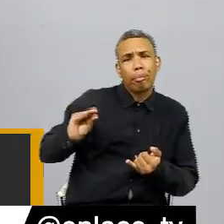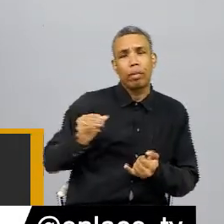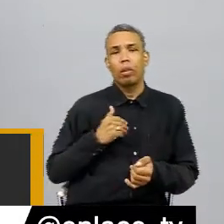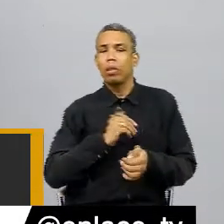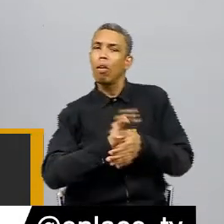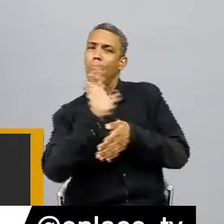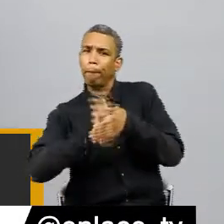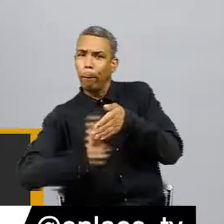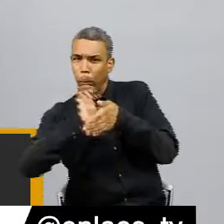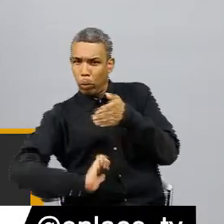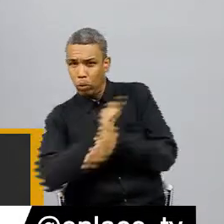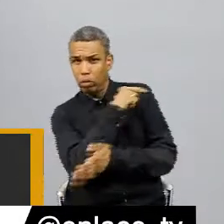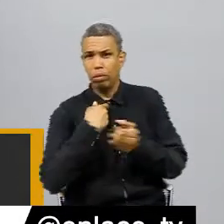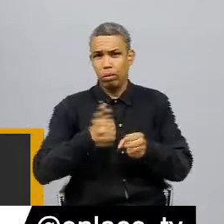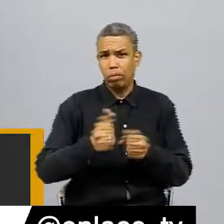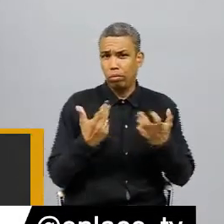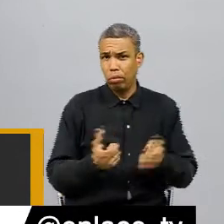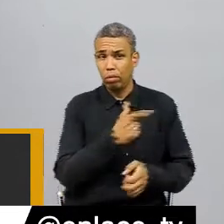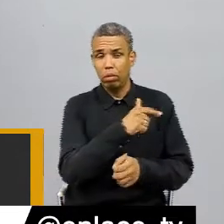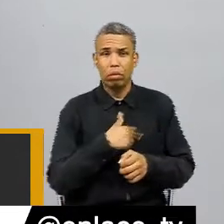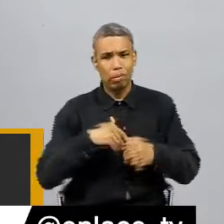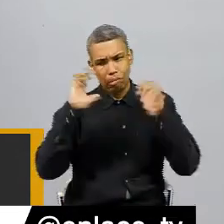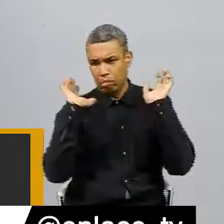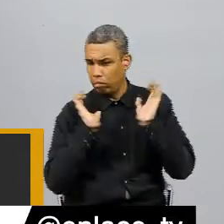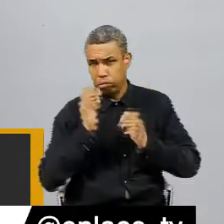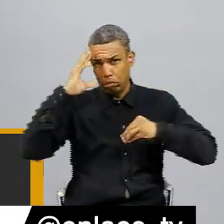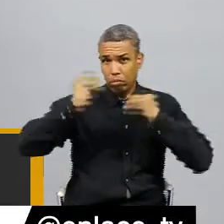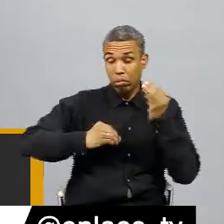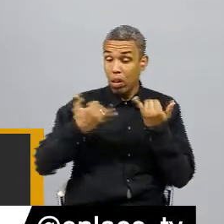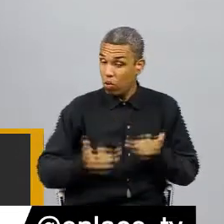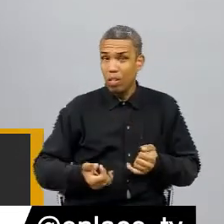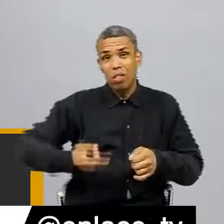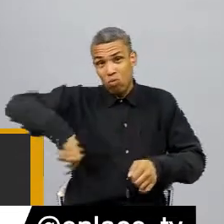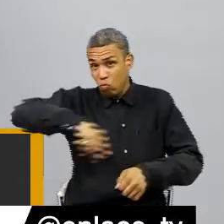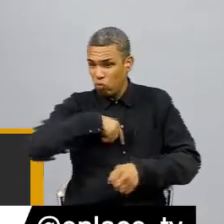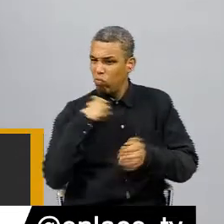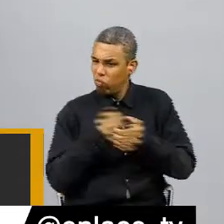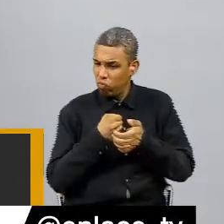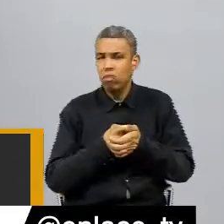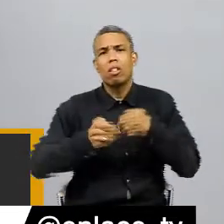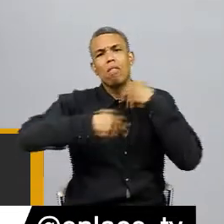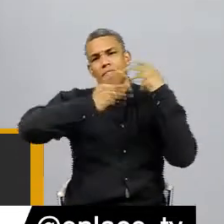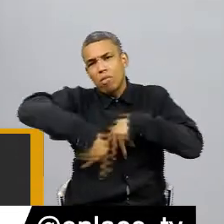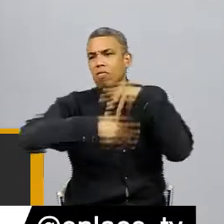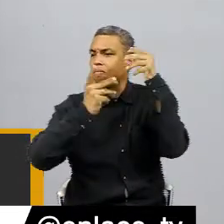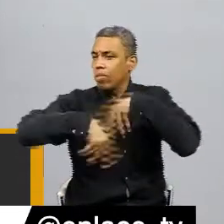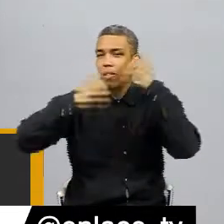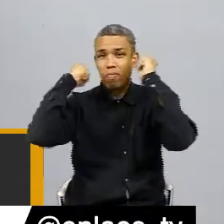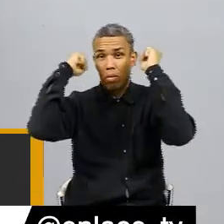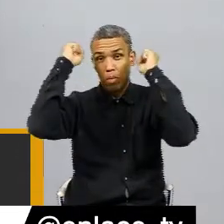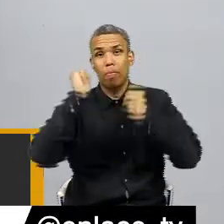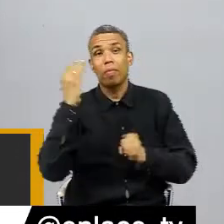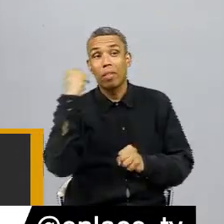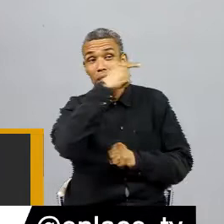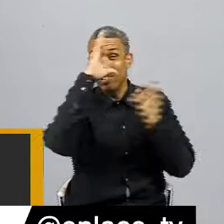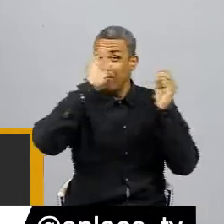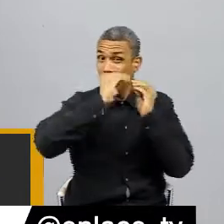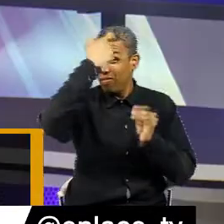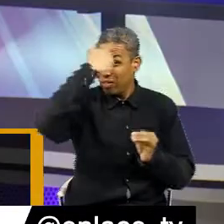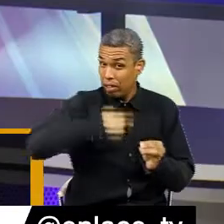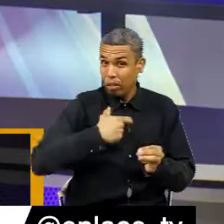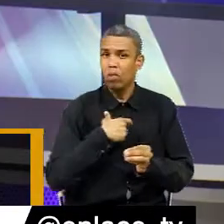en las manifestaciones, en las movilizaciones, tendientes a defender nuestro sistema de salud y nuestra excepción prevista en la Convención Colectiva de Trabajo. ¿Qué argumentan